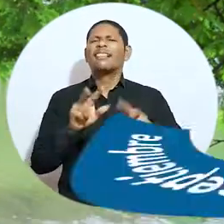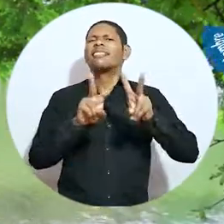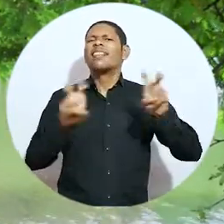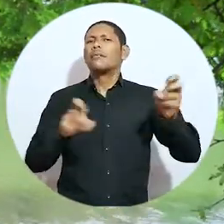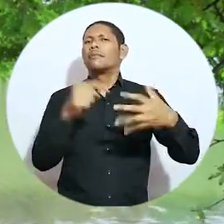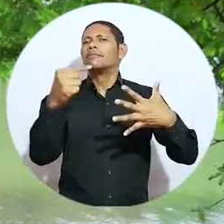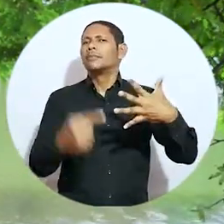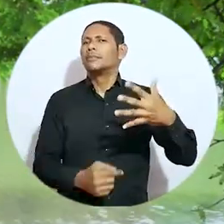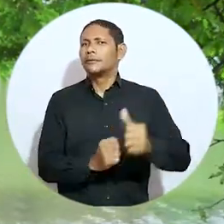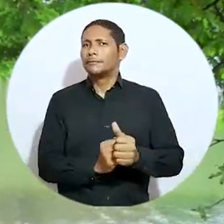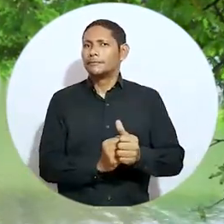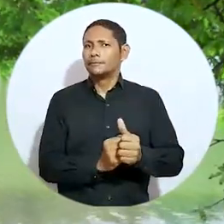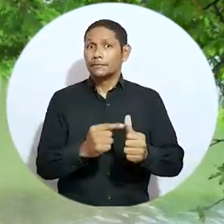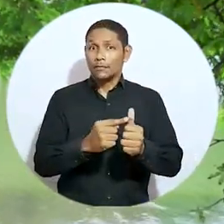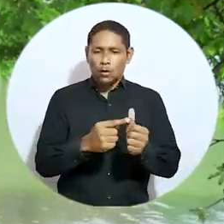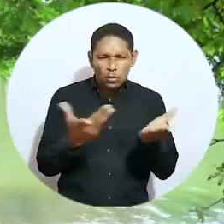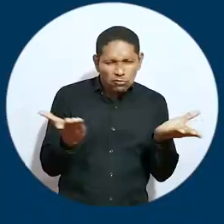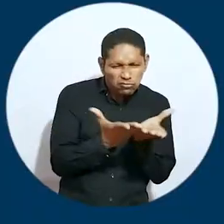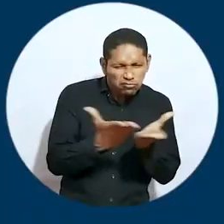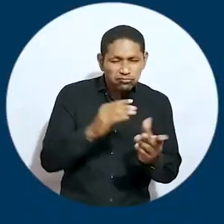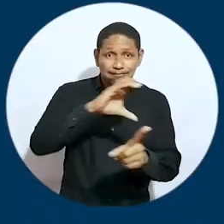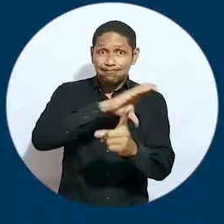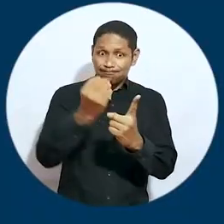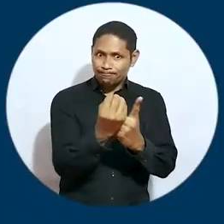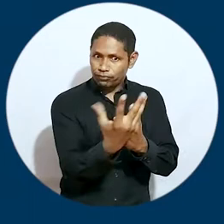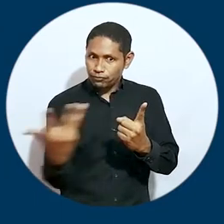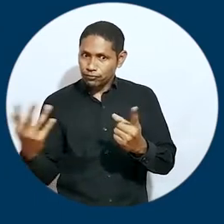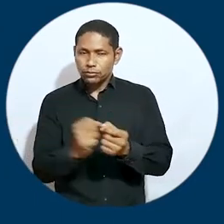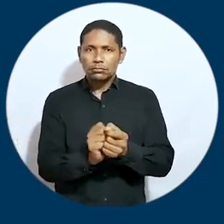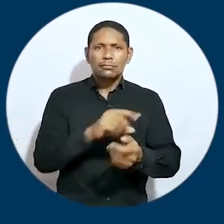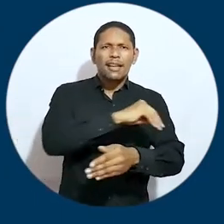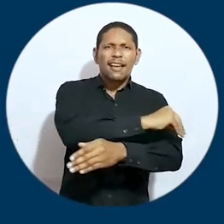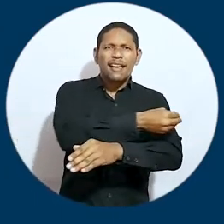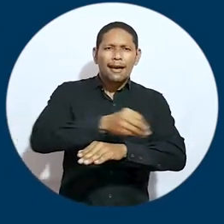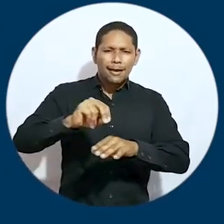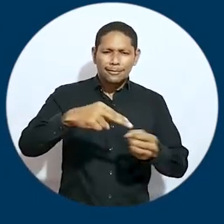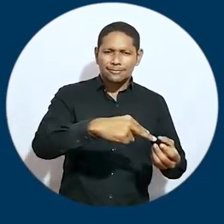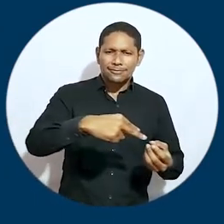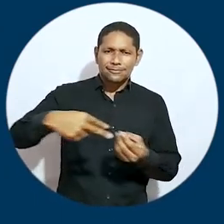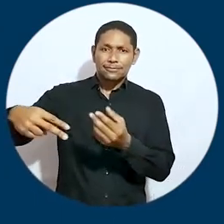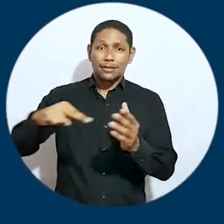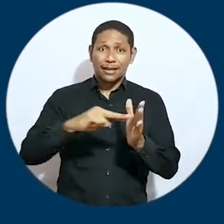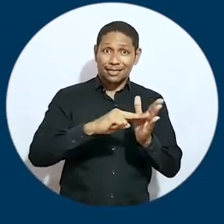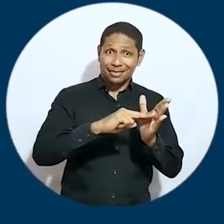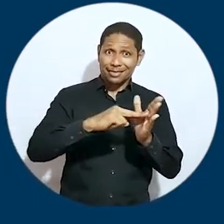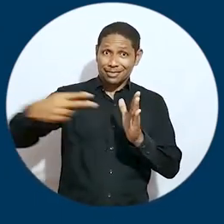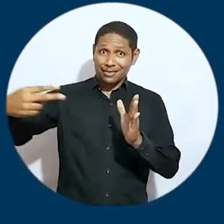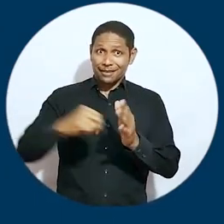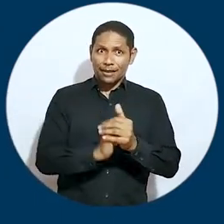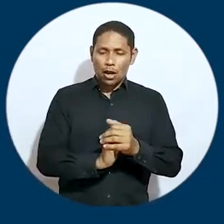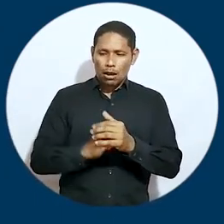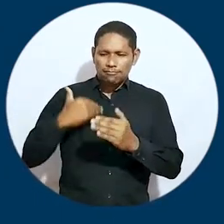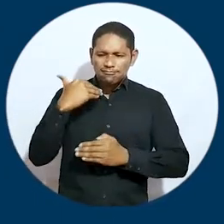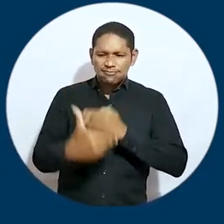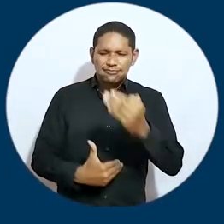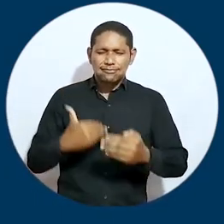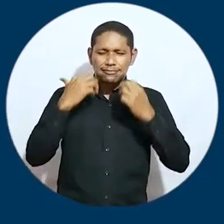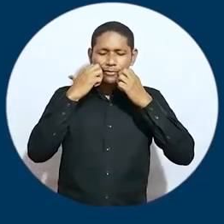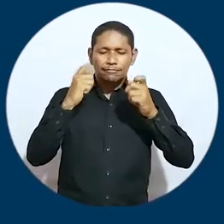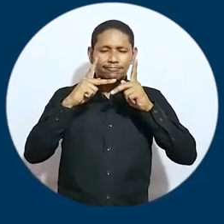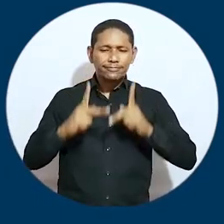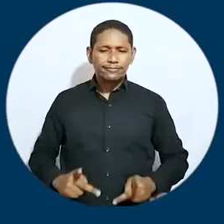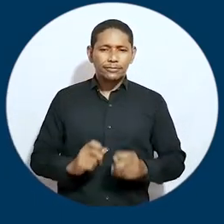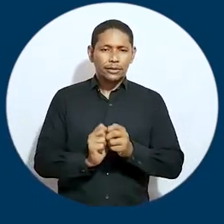año los siguientes campos: estudios interculturales, gestión educativa,